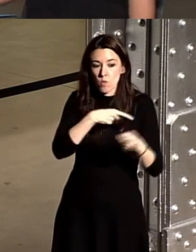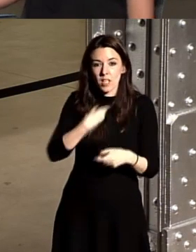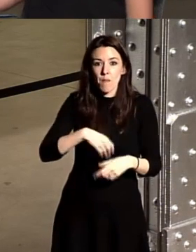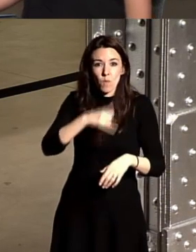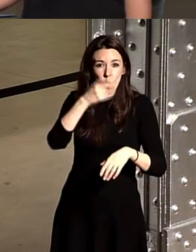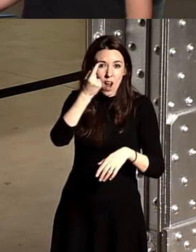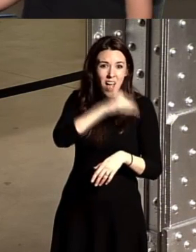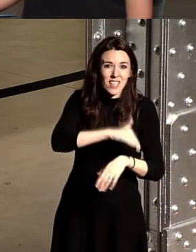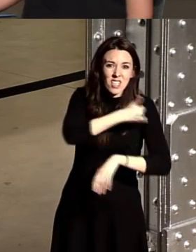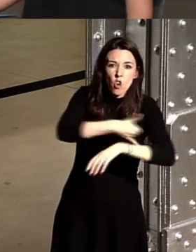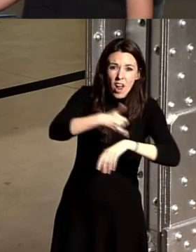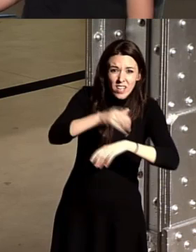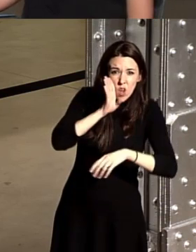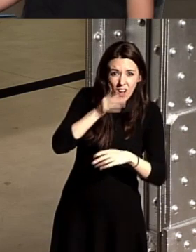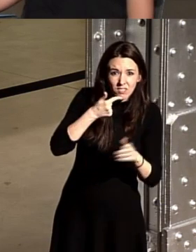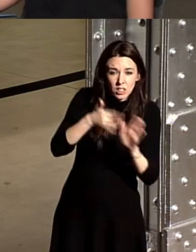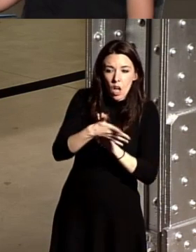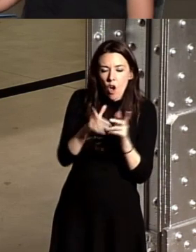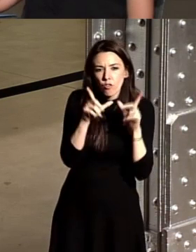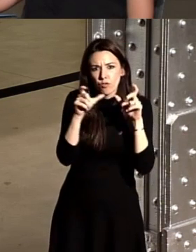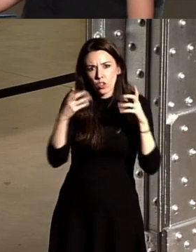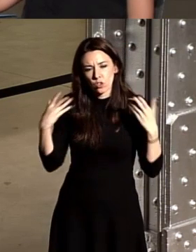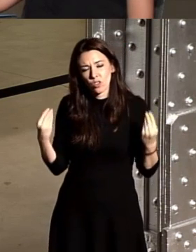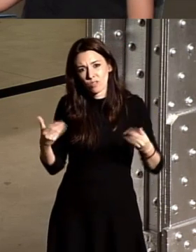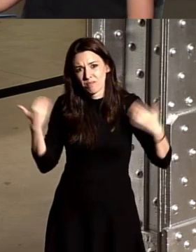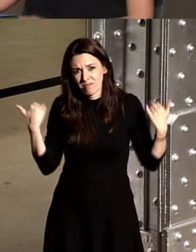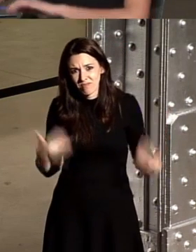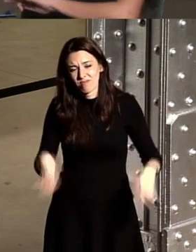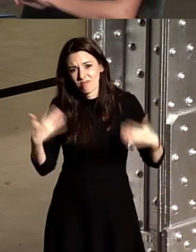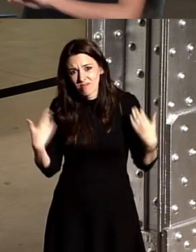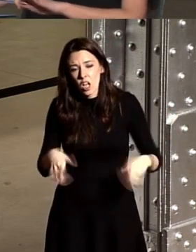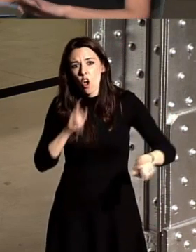herido, hay tantas fotos. Es que el trabajo que hacen los fotoperiodistas es